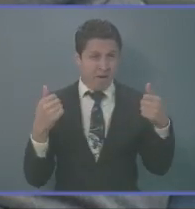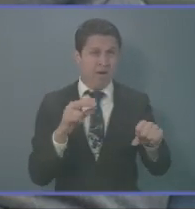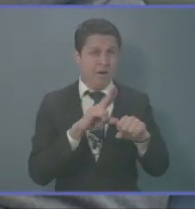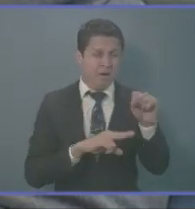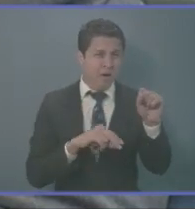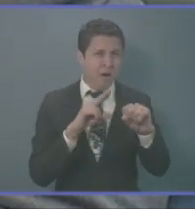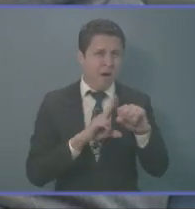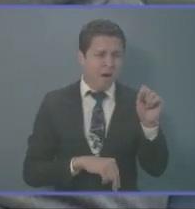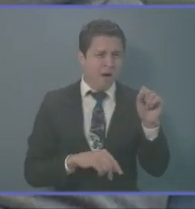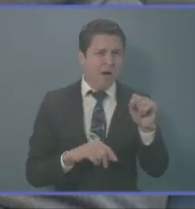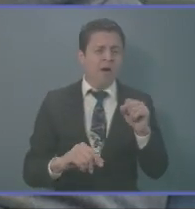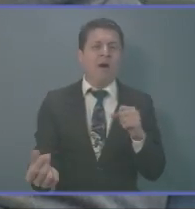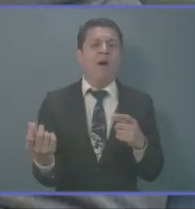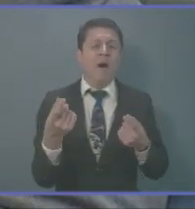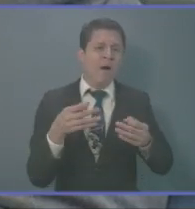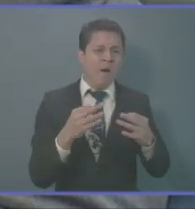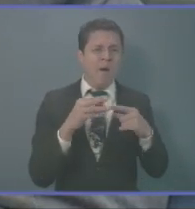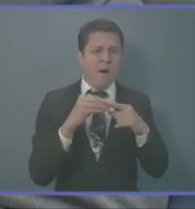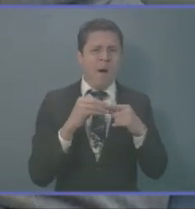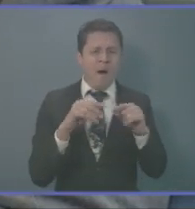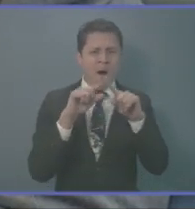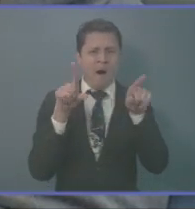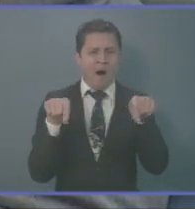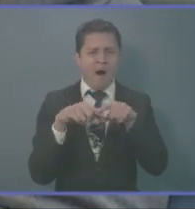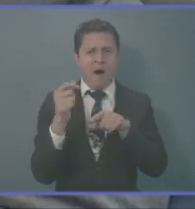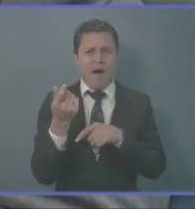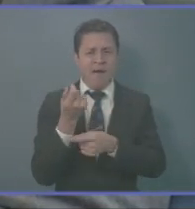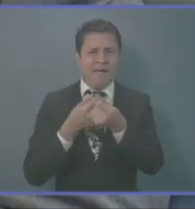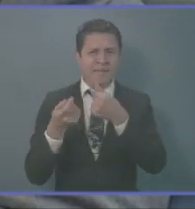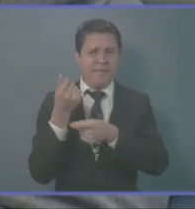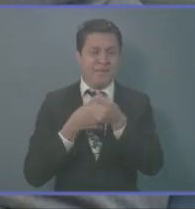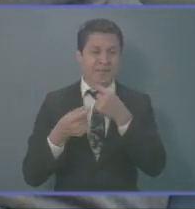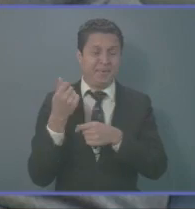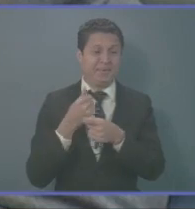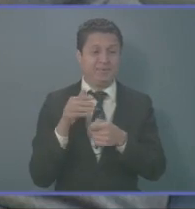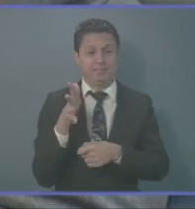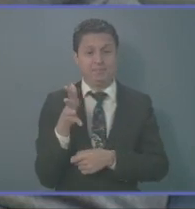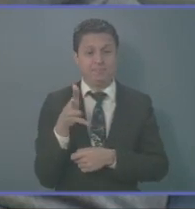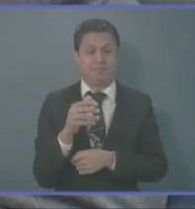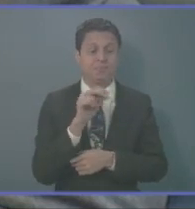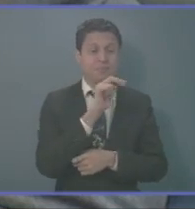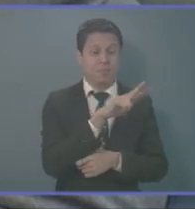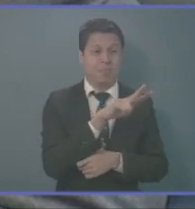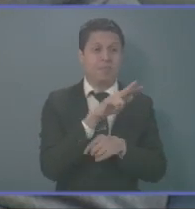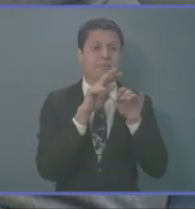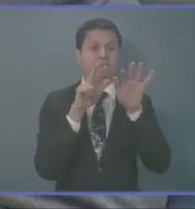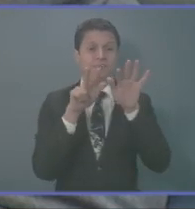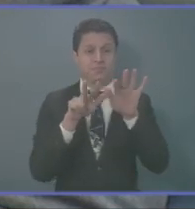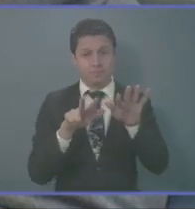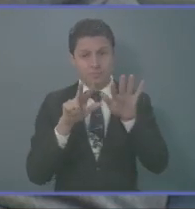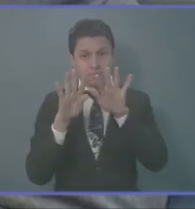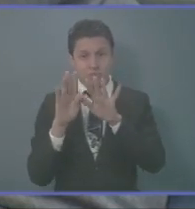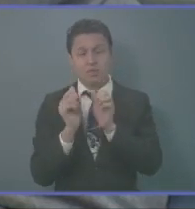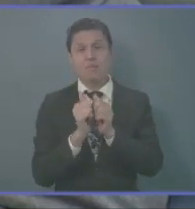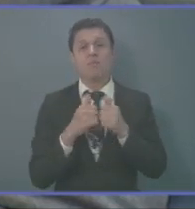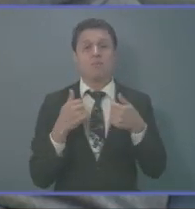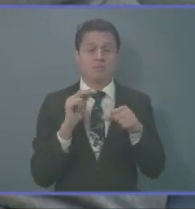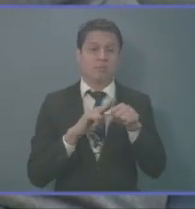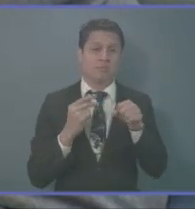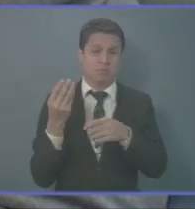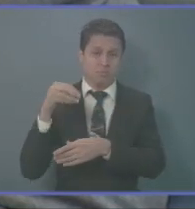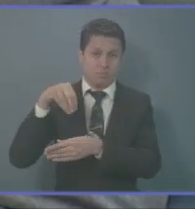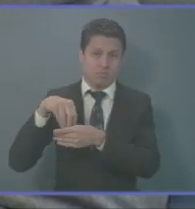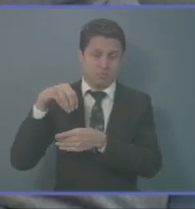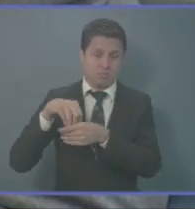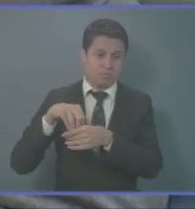287.200.000 derechos especiales de giro, equivalente a aproximadamente $389 millones de los